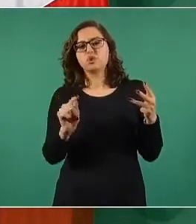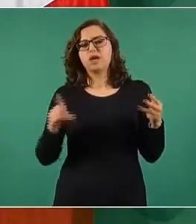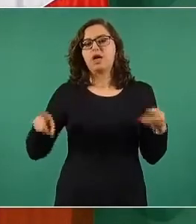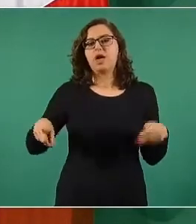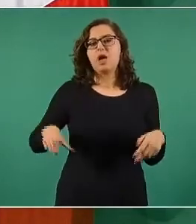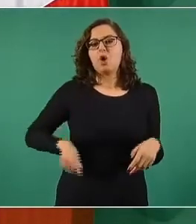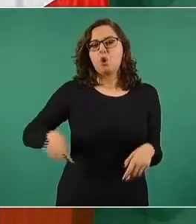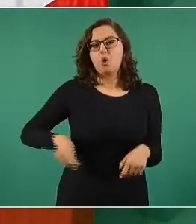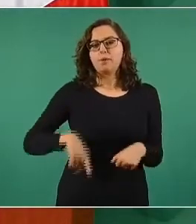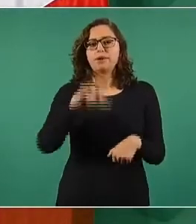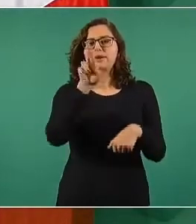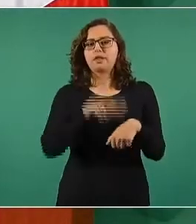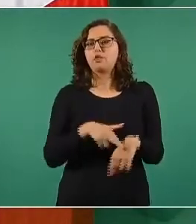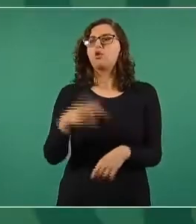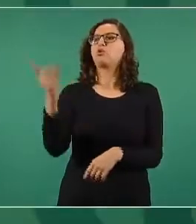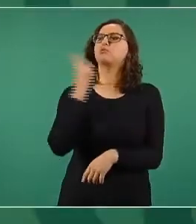diputados,